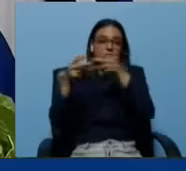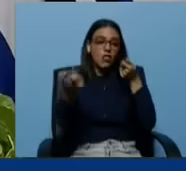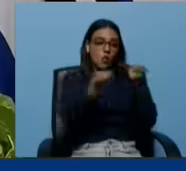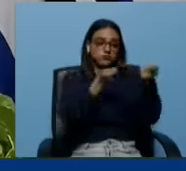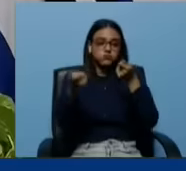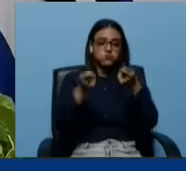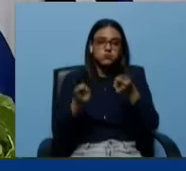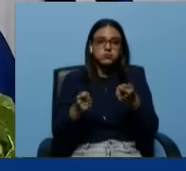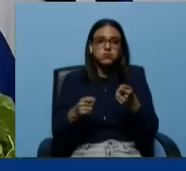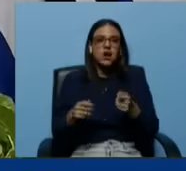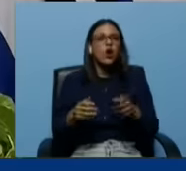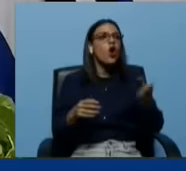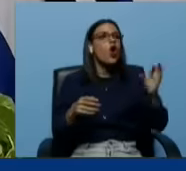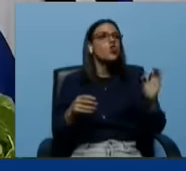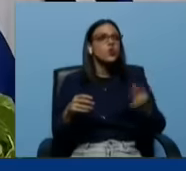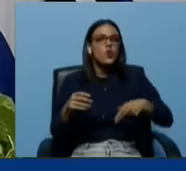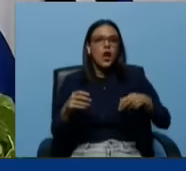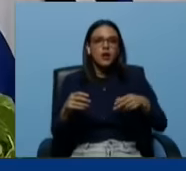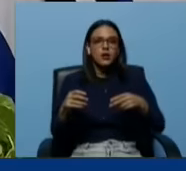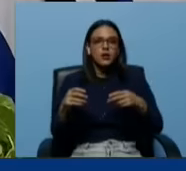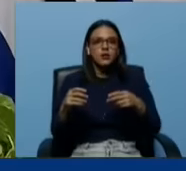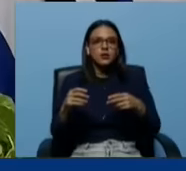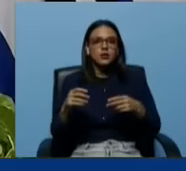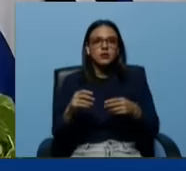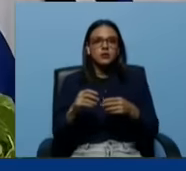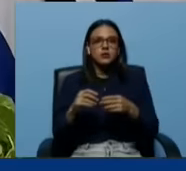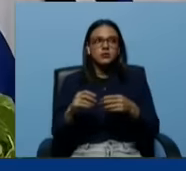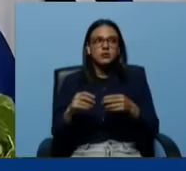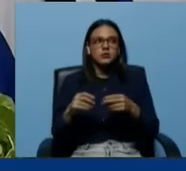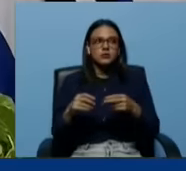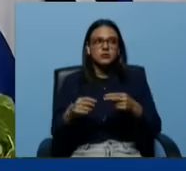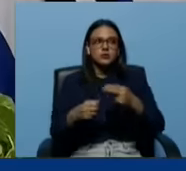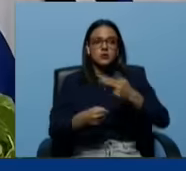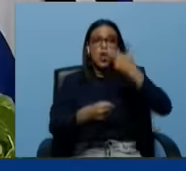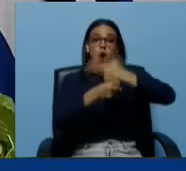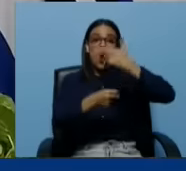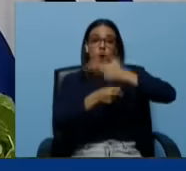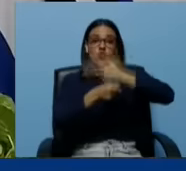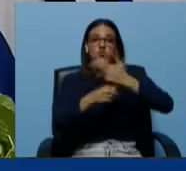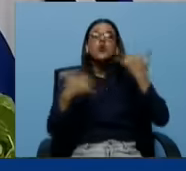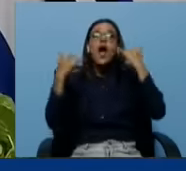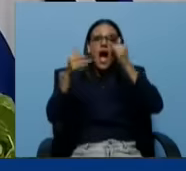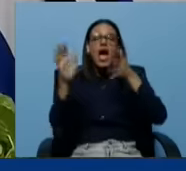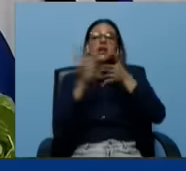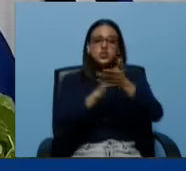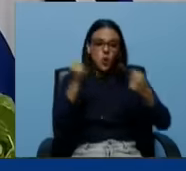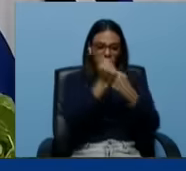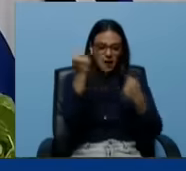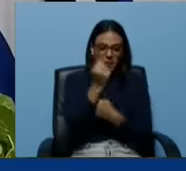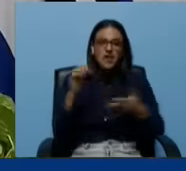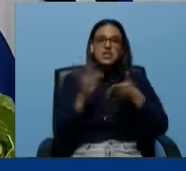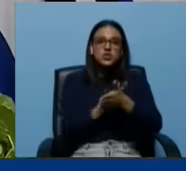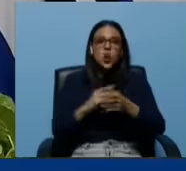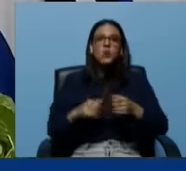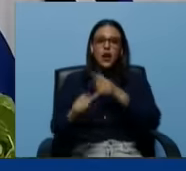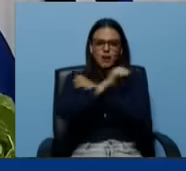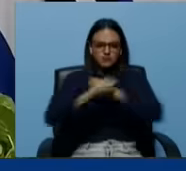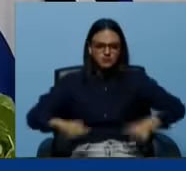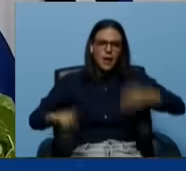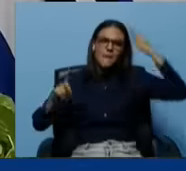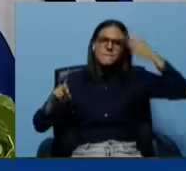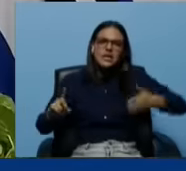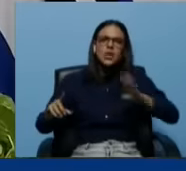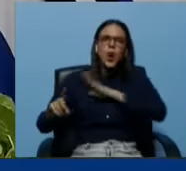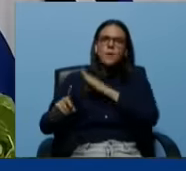Honduras tiene bases militares yanquis, Nicolás. Y en Costa Rica montan bases militares yanquis